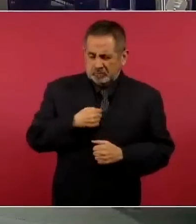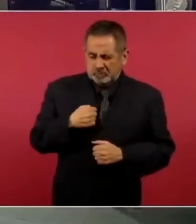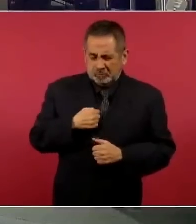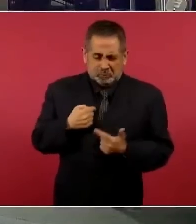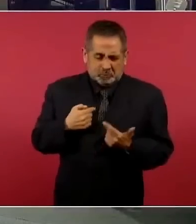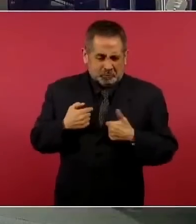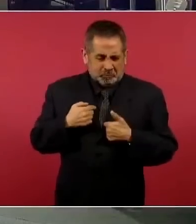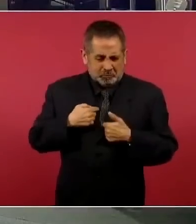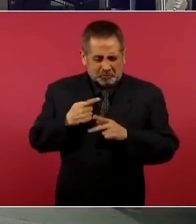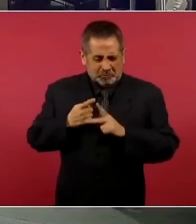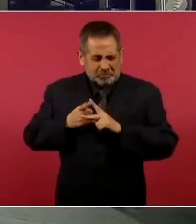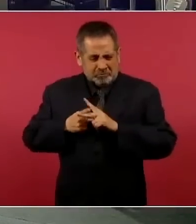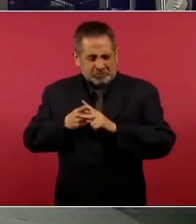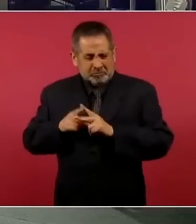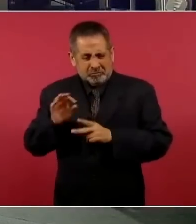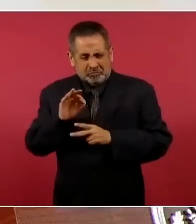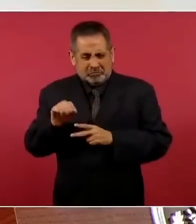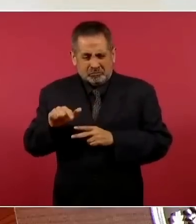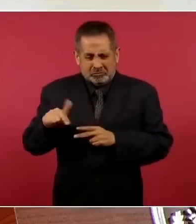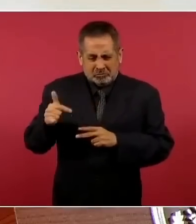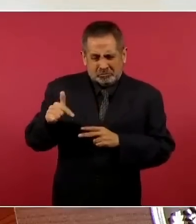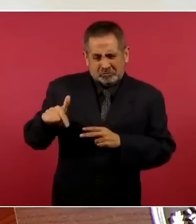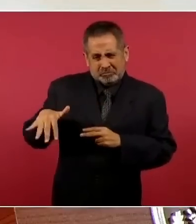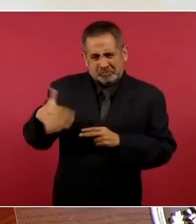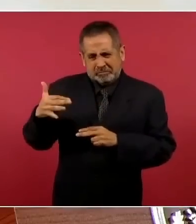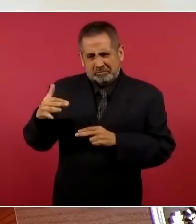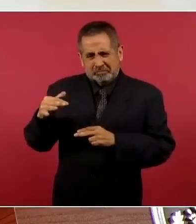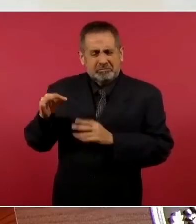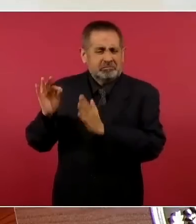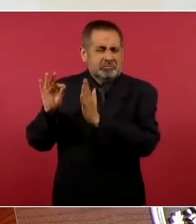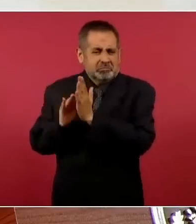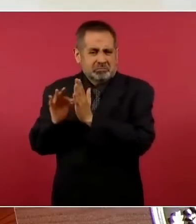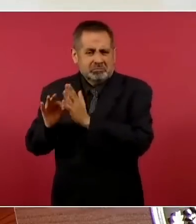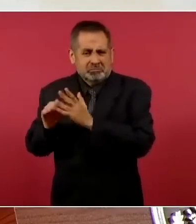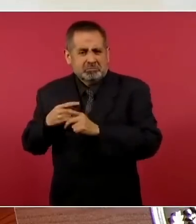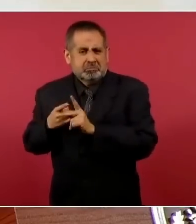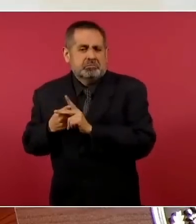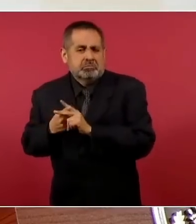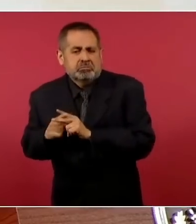12, 15 puntos. O sea, en